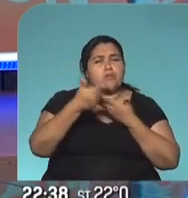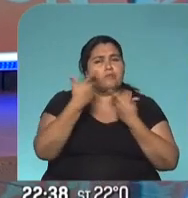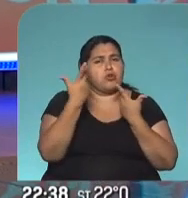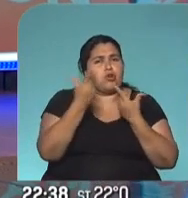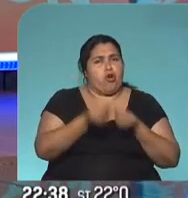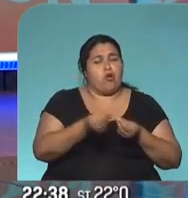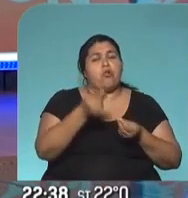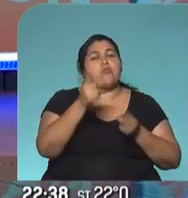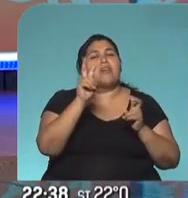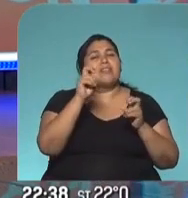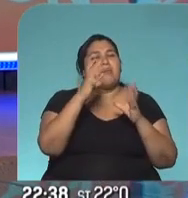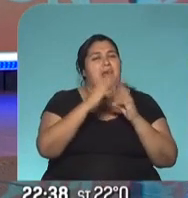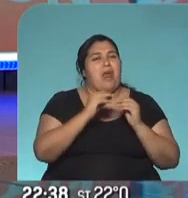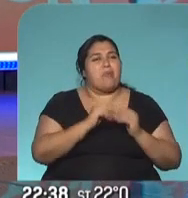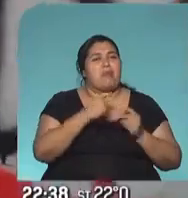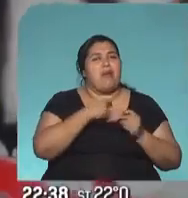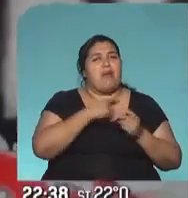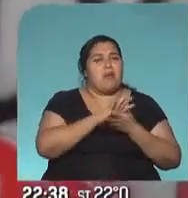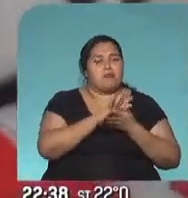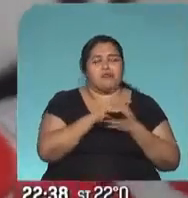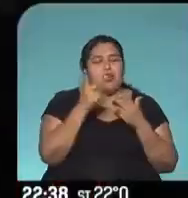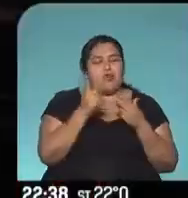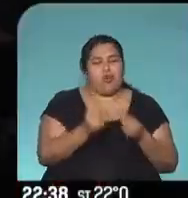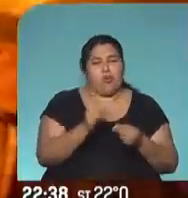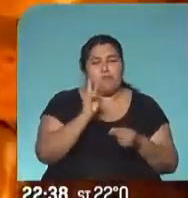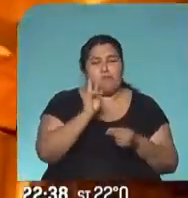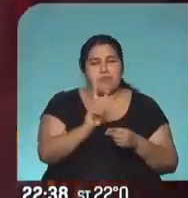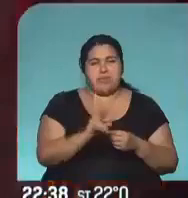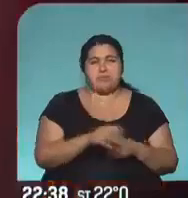Navidad, como lo vemos a continuación.